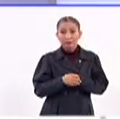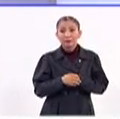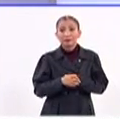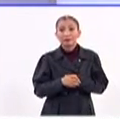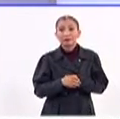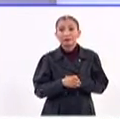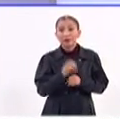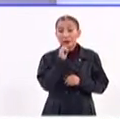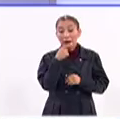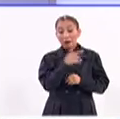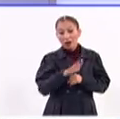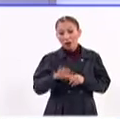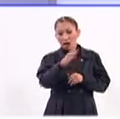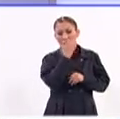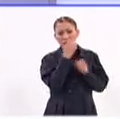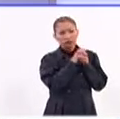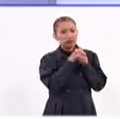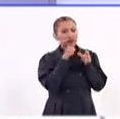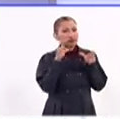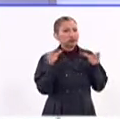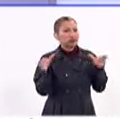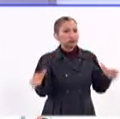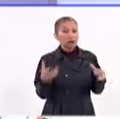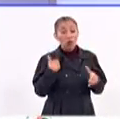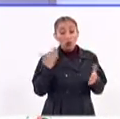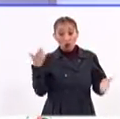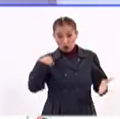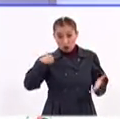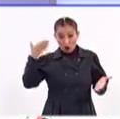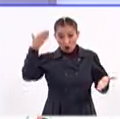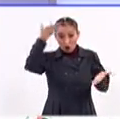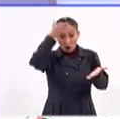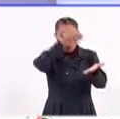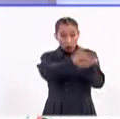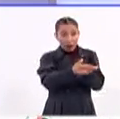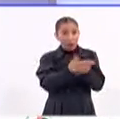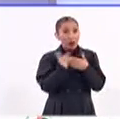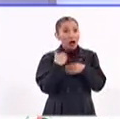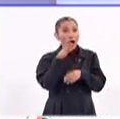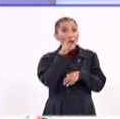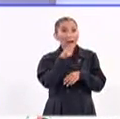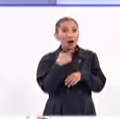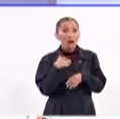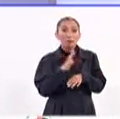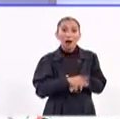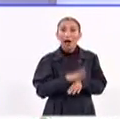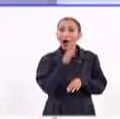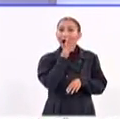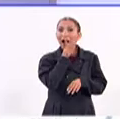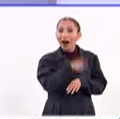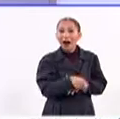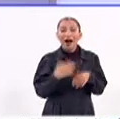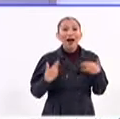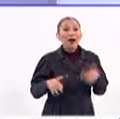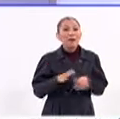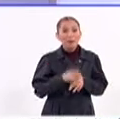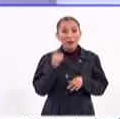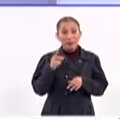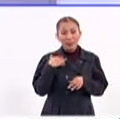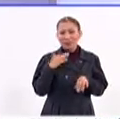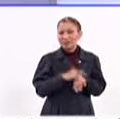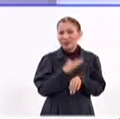y que tiene un campus tan grande, y cuando llegué fue mucho mejor aún, porque pues